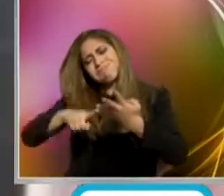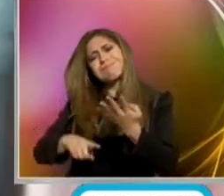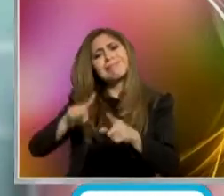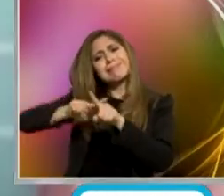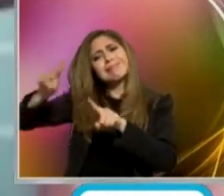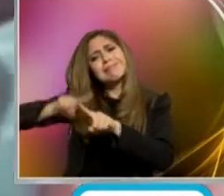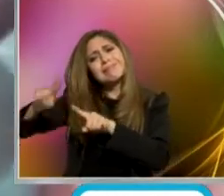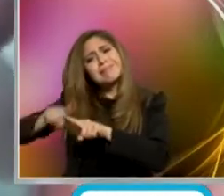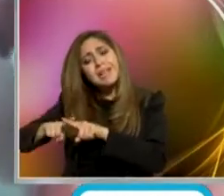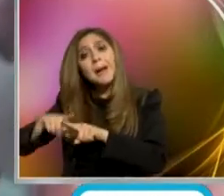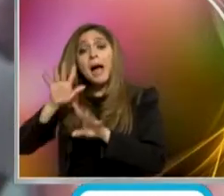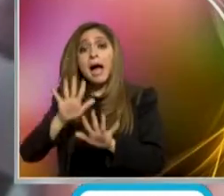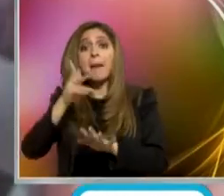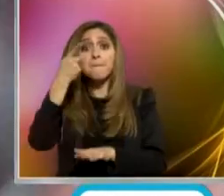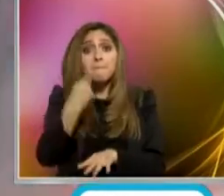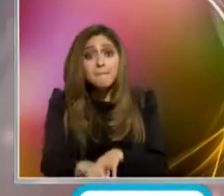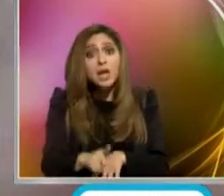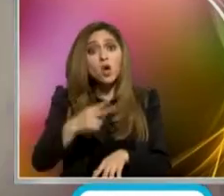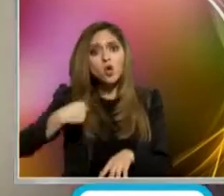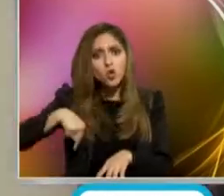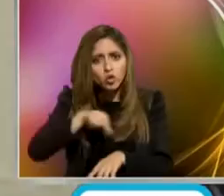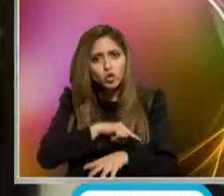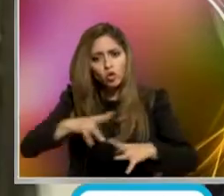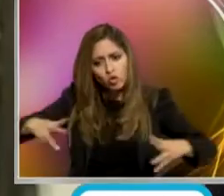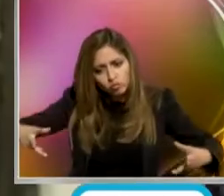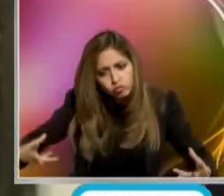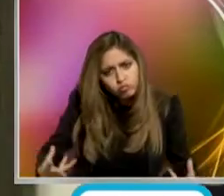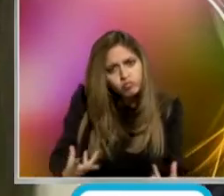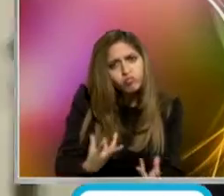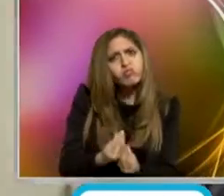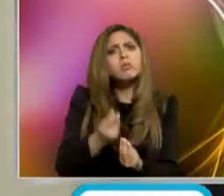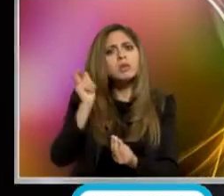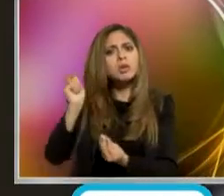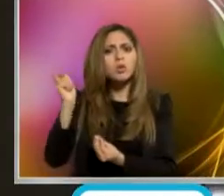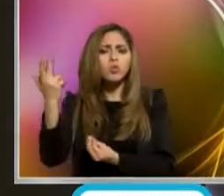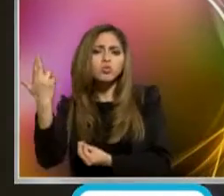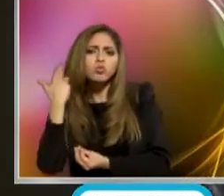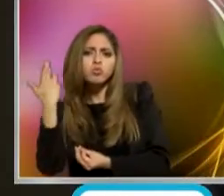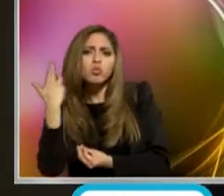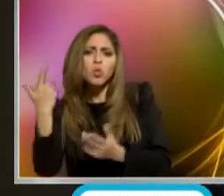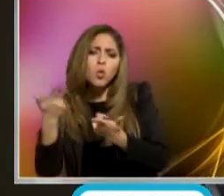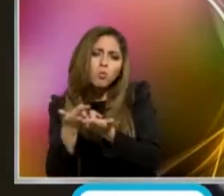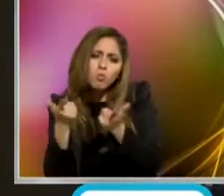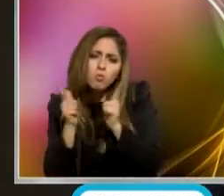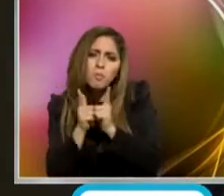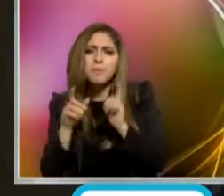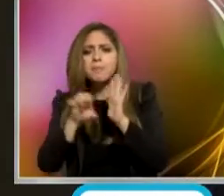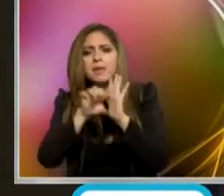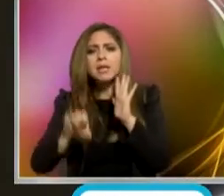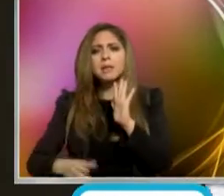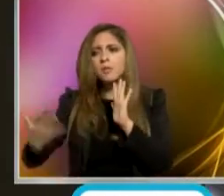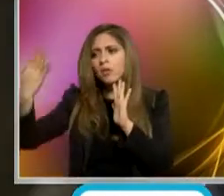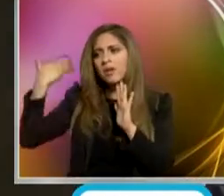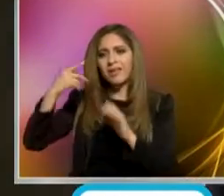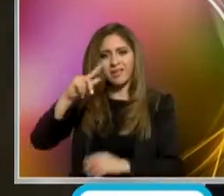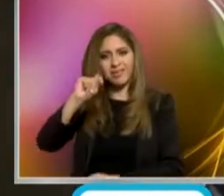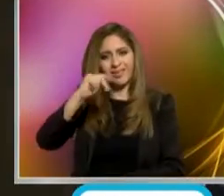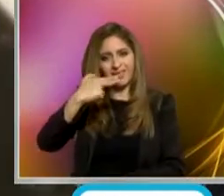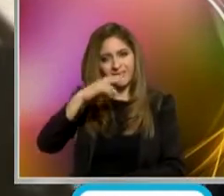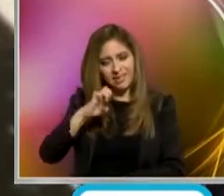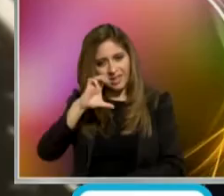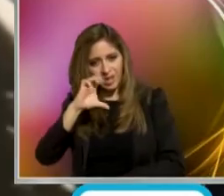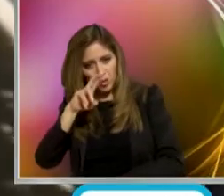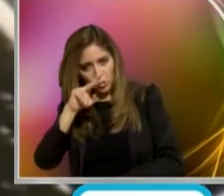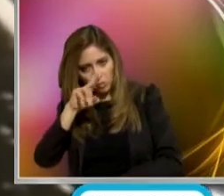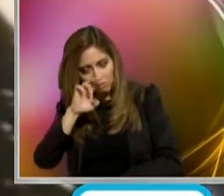¿no? se fue, pero si lo tratamos de conglomerar es un poco este sonido de los grupos, incluso un poco de los principios de The Cure, ¿no? Y